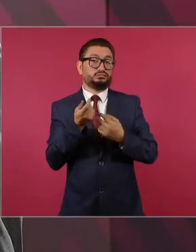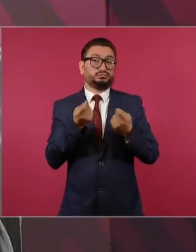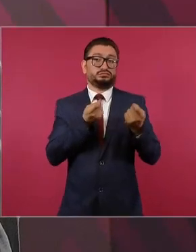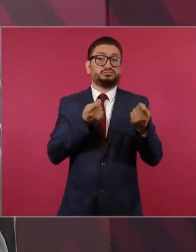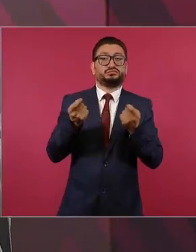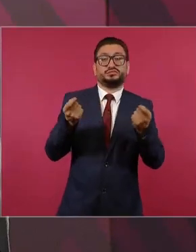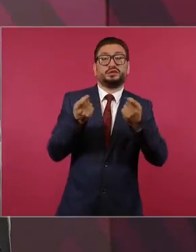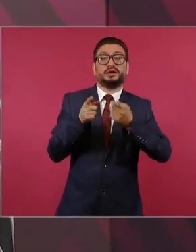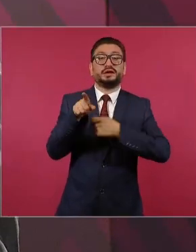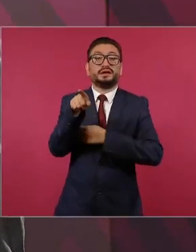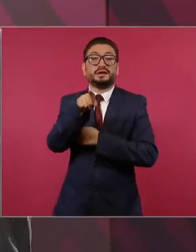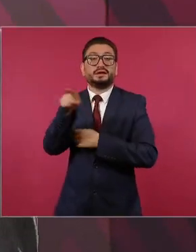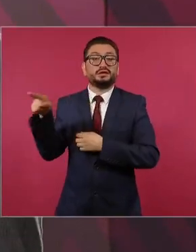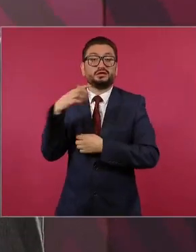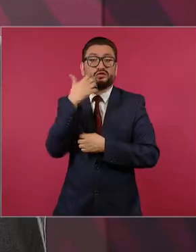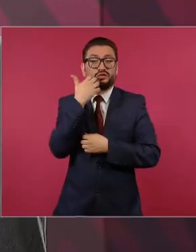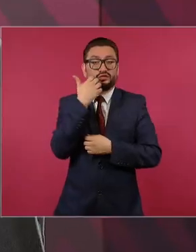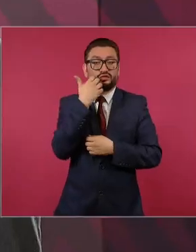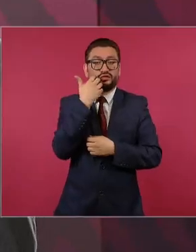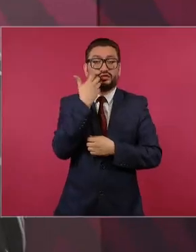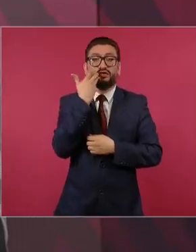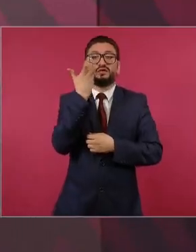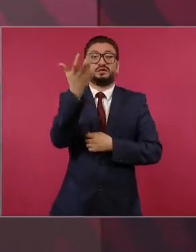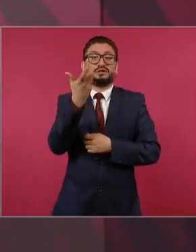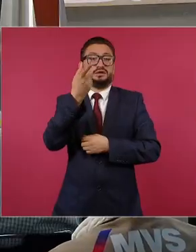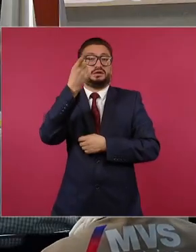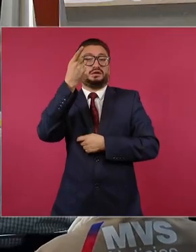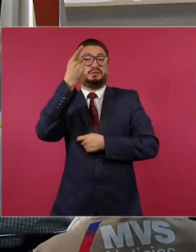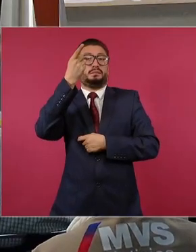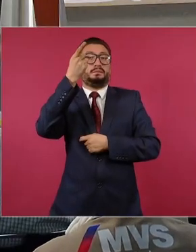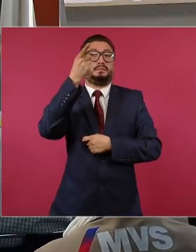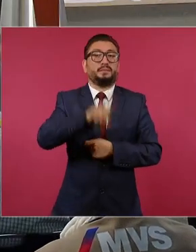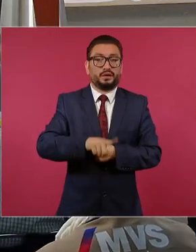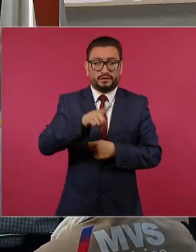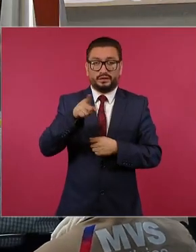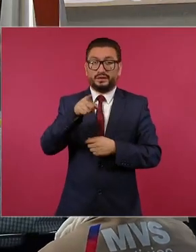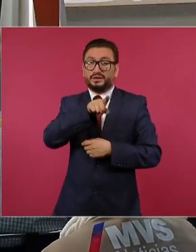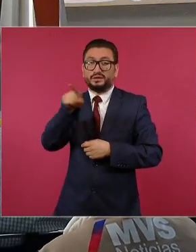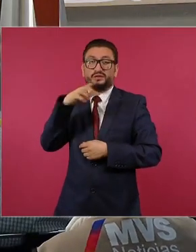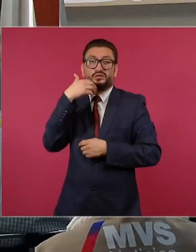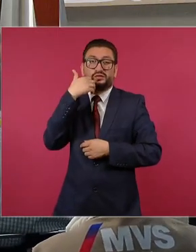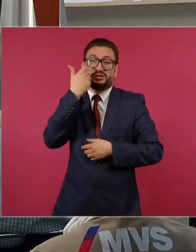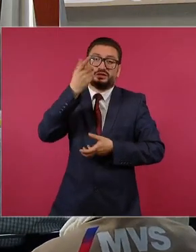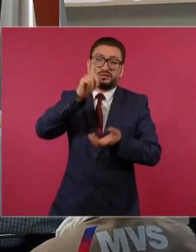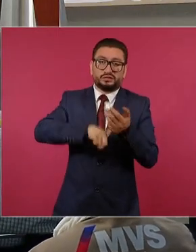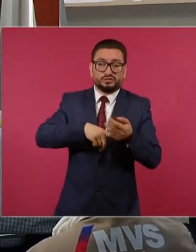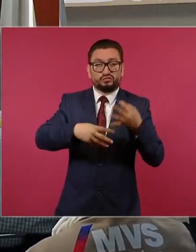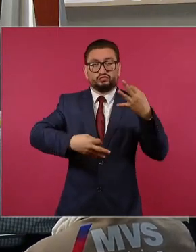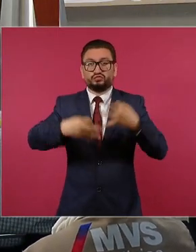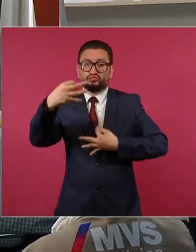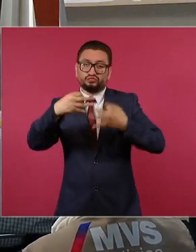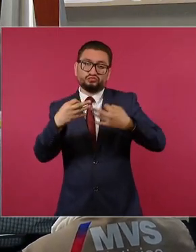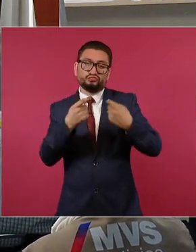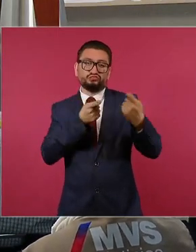el privilegio de mandar en el Poder Judicial y tener